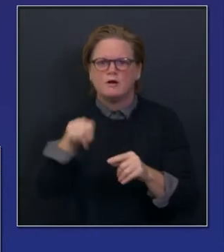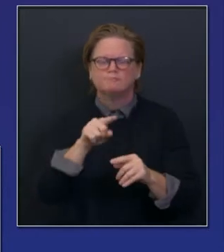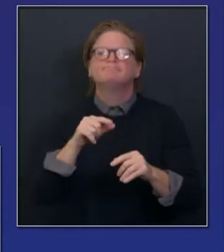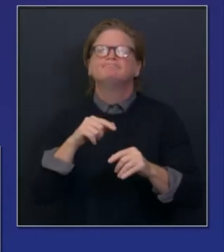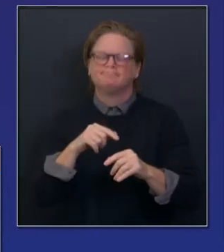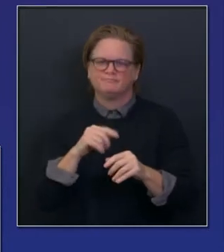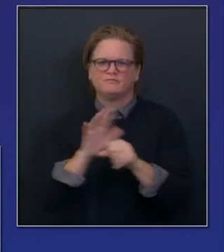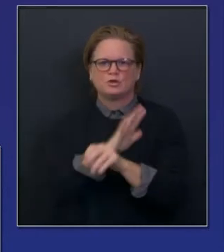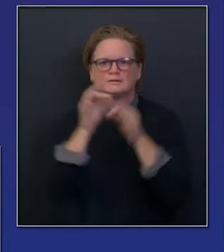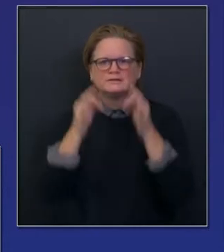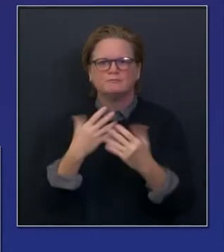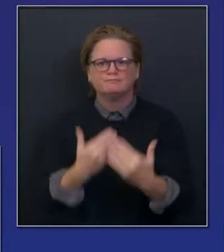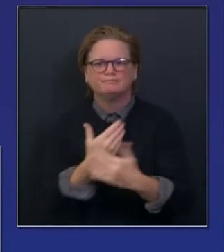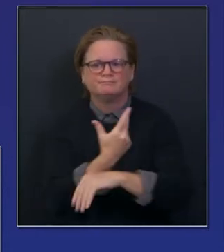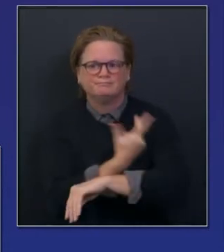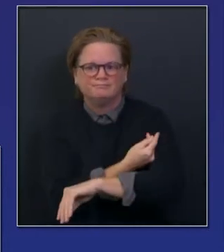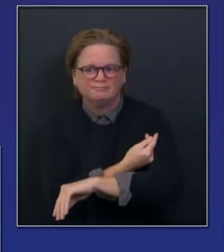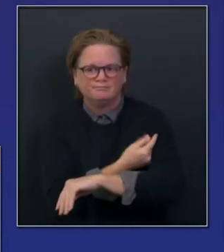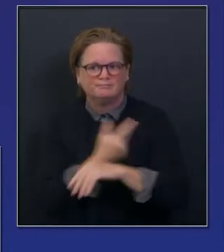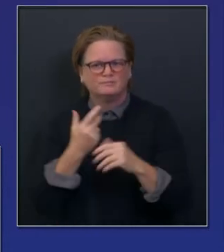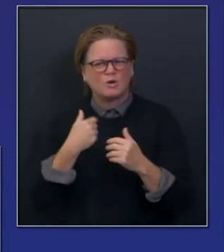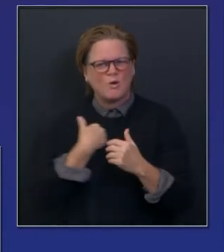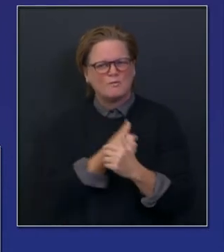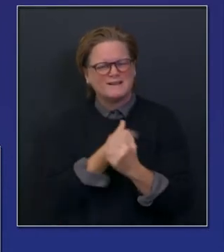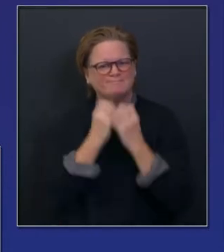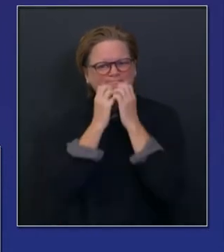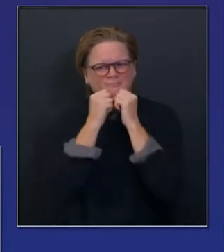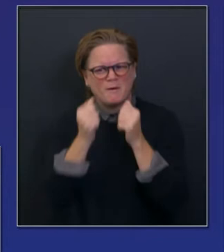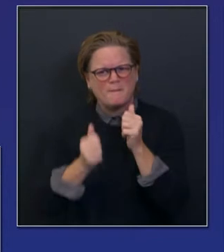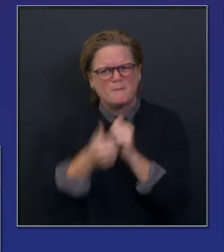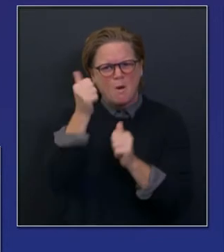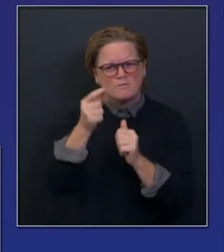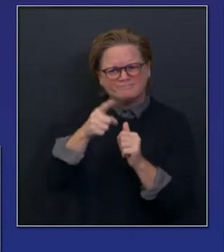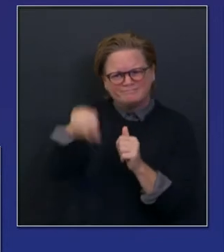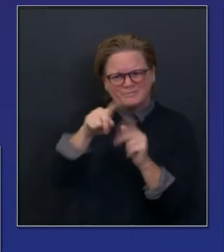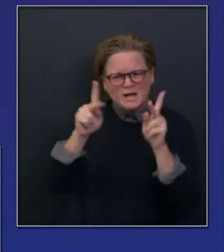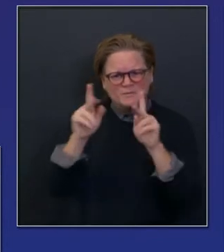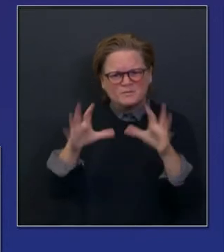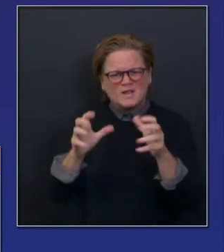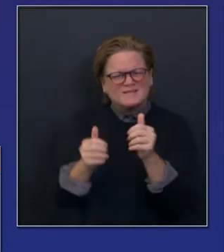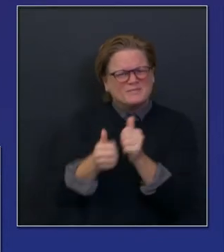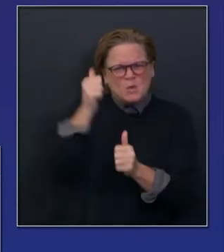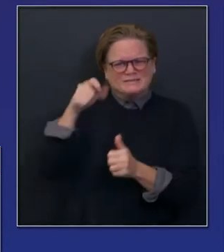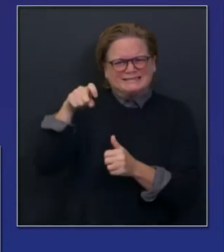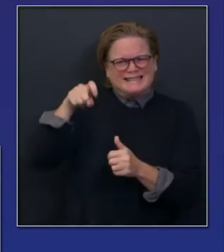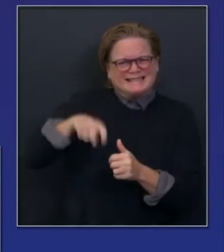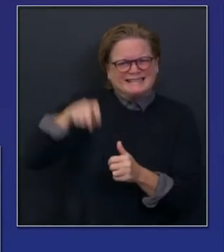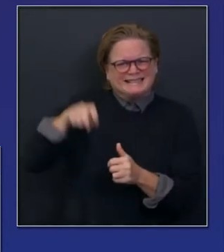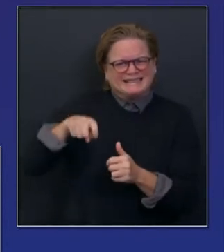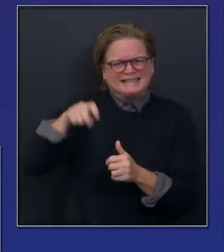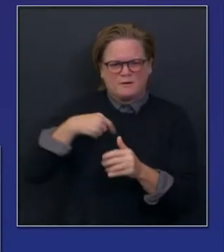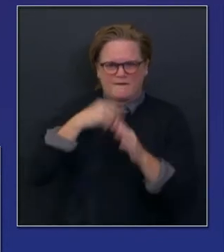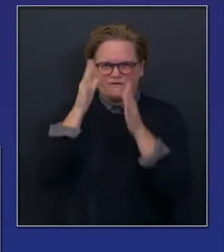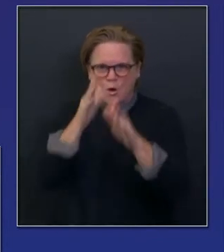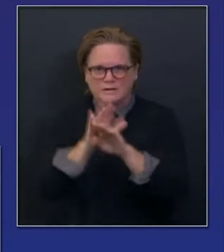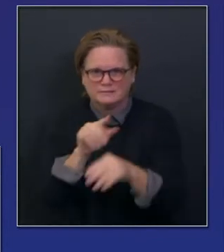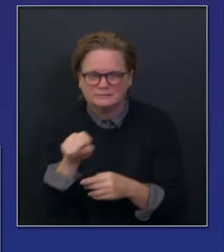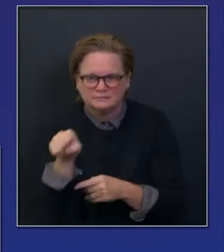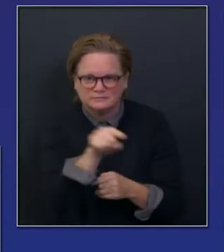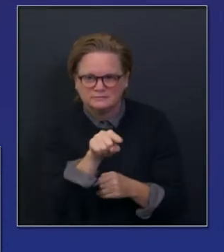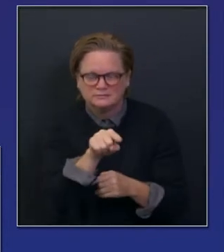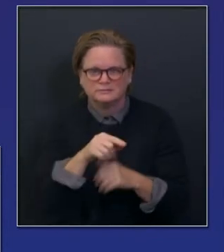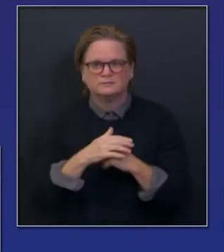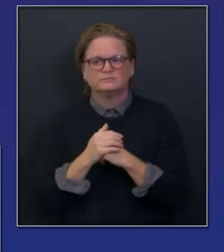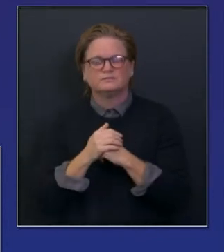entregadas a aquellos que tienen la mayor necesidad con esa prioridad. De modo que difundimos estas pautas en foros públicos, los pueden